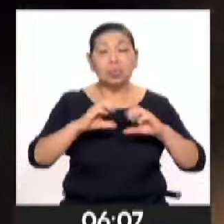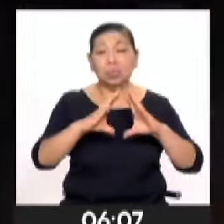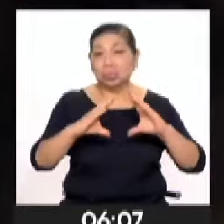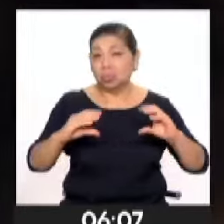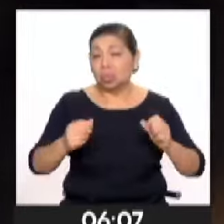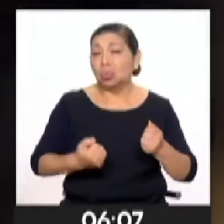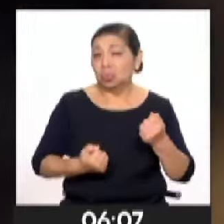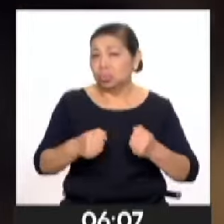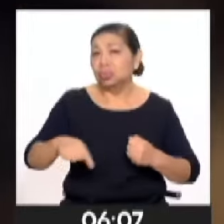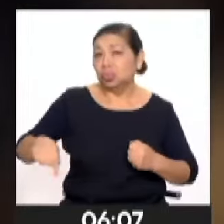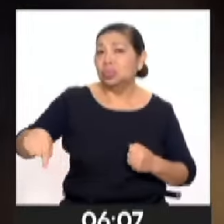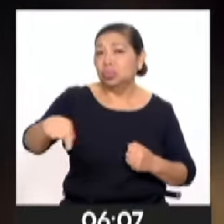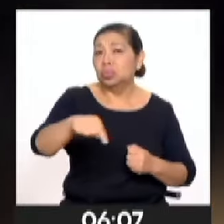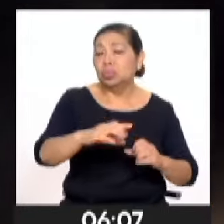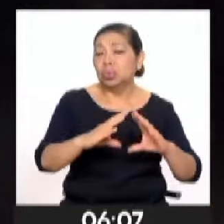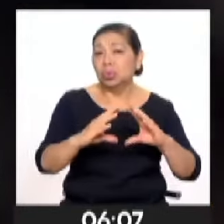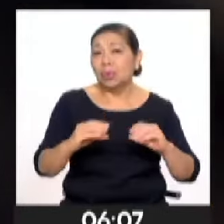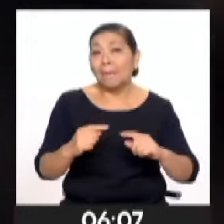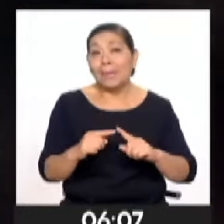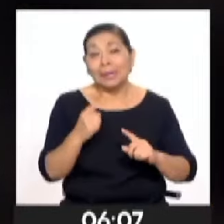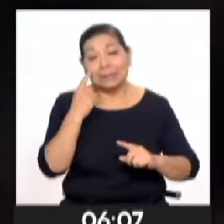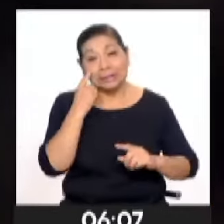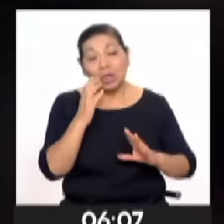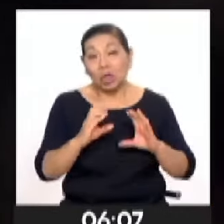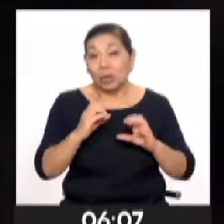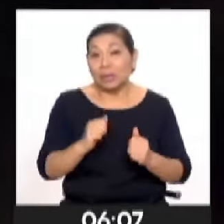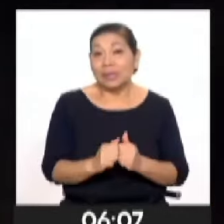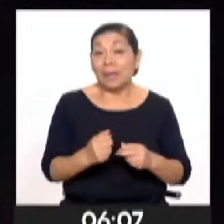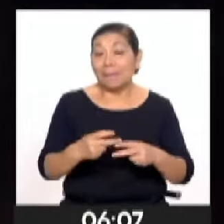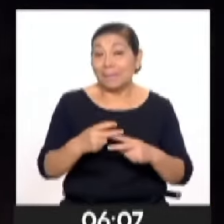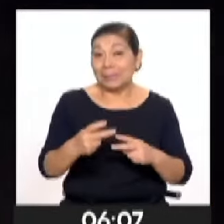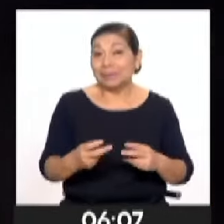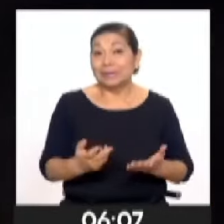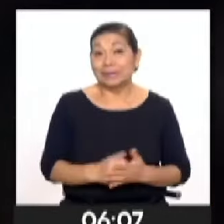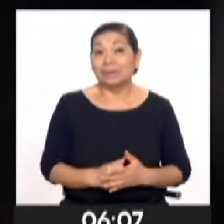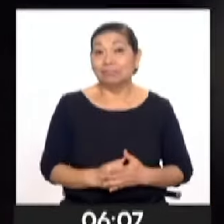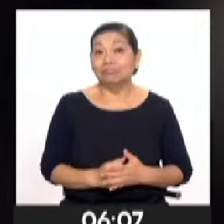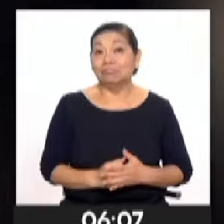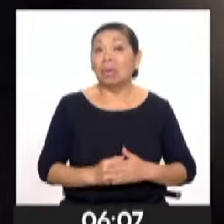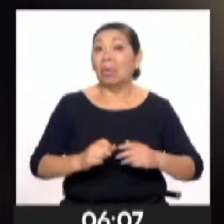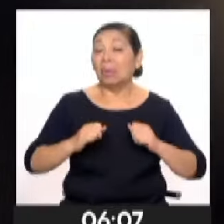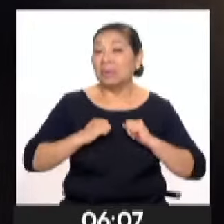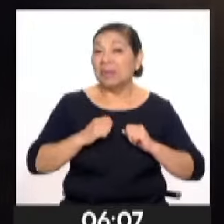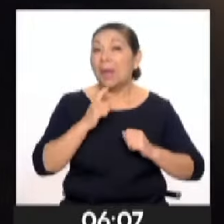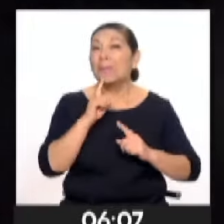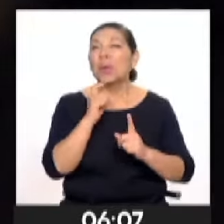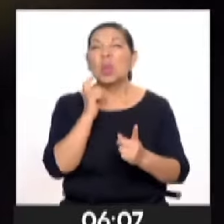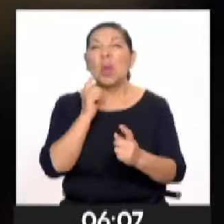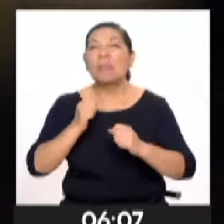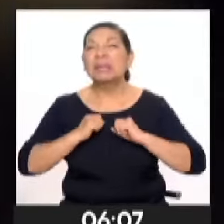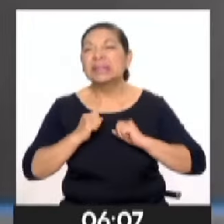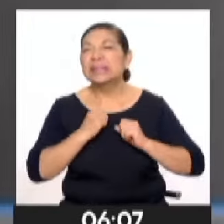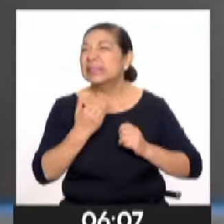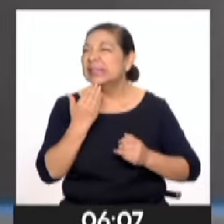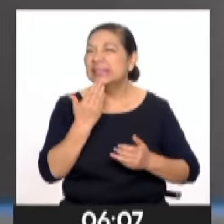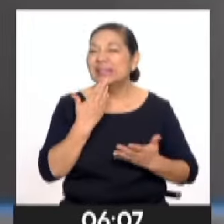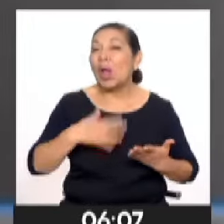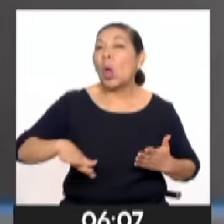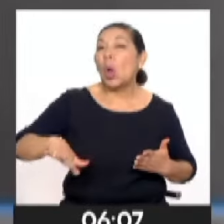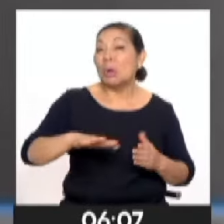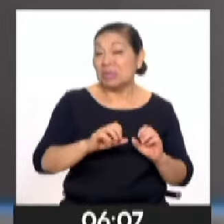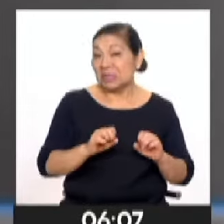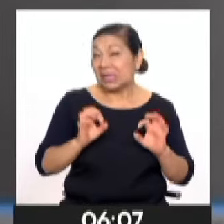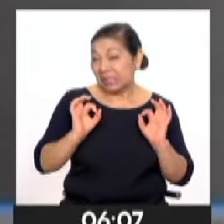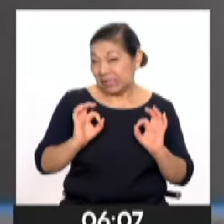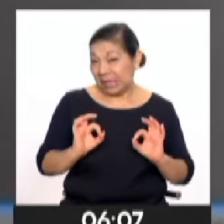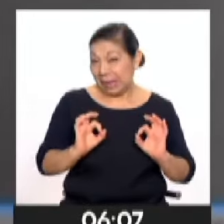de este parque y vamos a conversar con uno de los vecinos quien además se encuentra ejercitándose a ver que nos mencione Cuál es el panorama